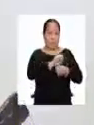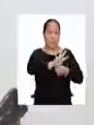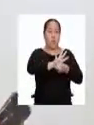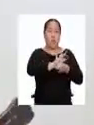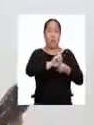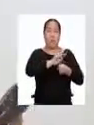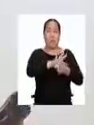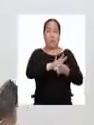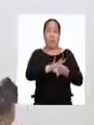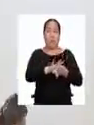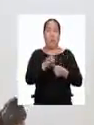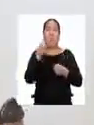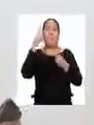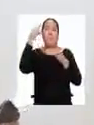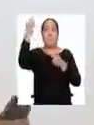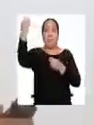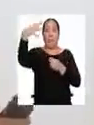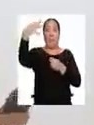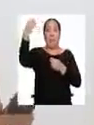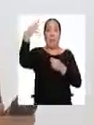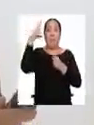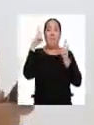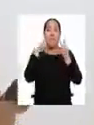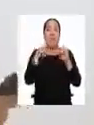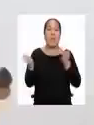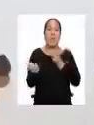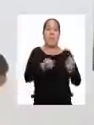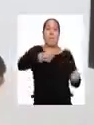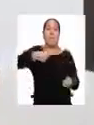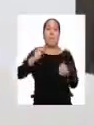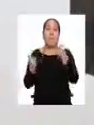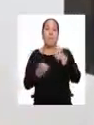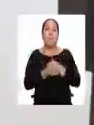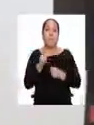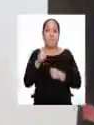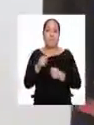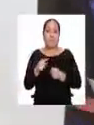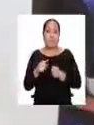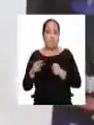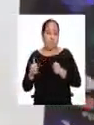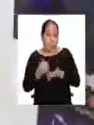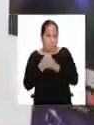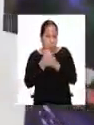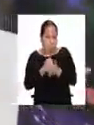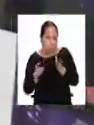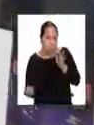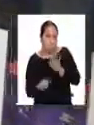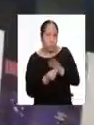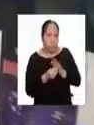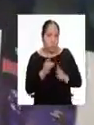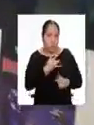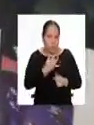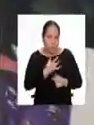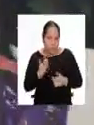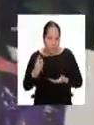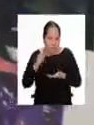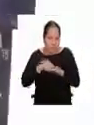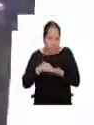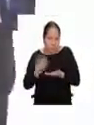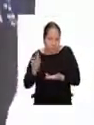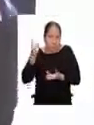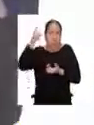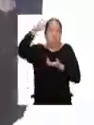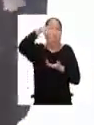poder captar el movimiento, pues, ¿no? Entonces esto es un extra para lograr aún más inmersión en el juego, ¿no es cierto?